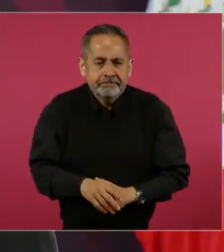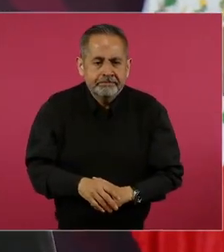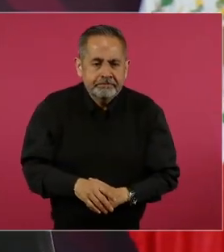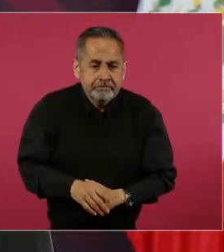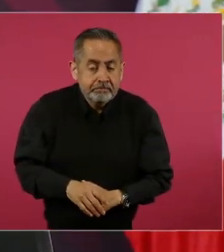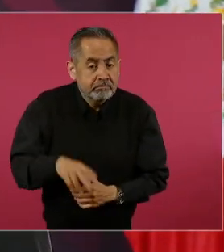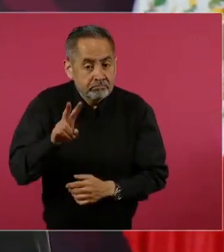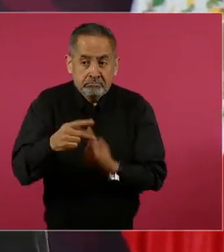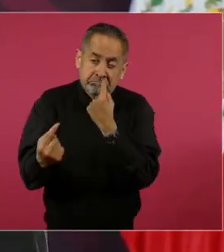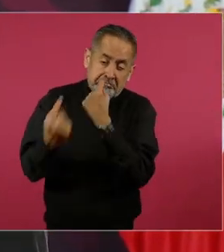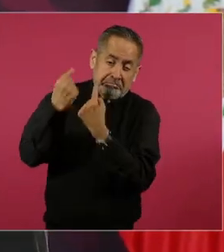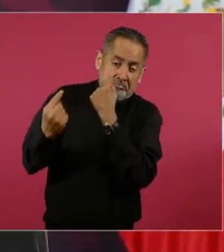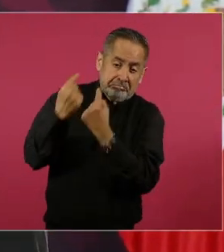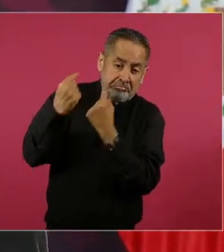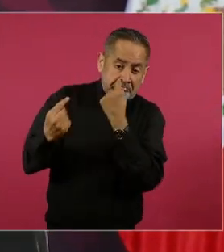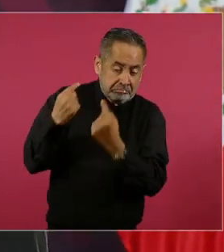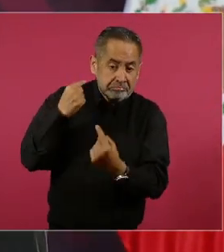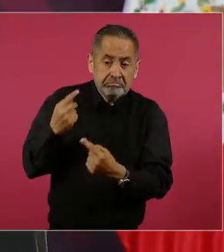insultándonos.